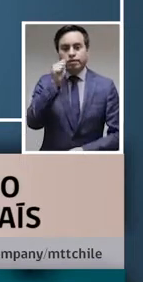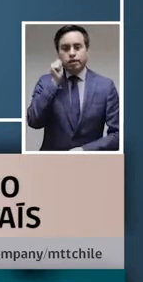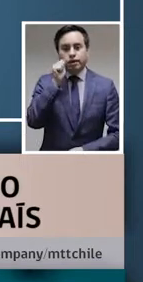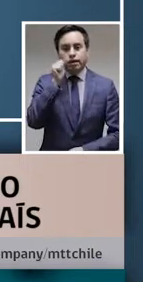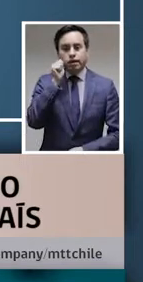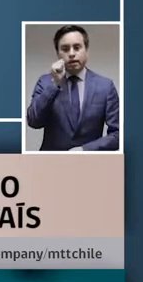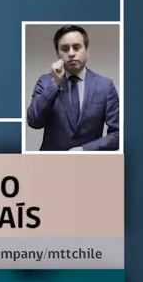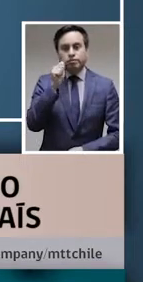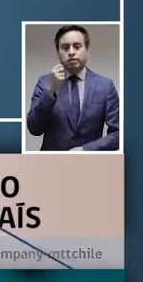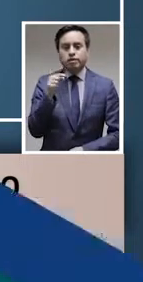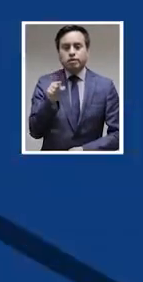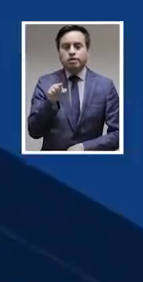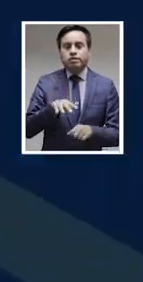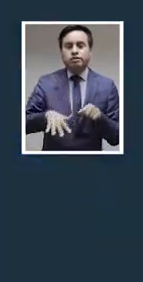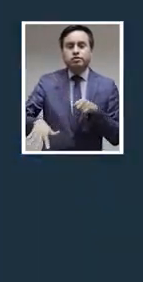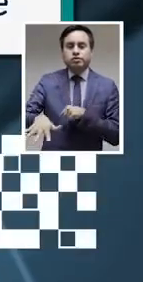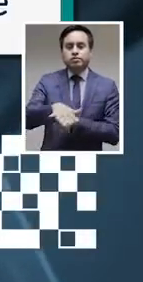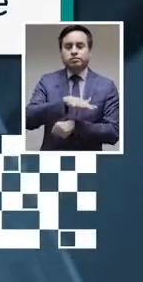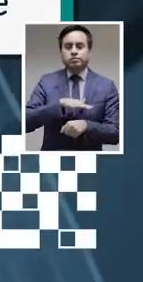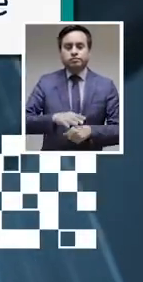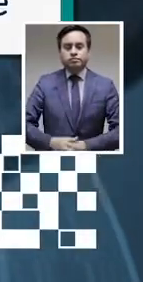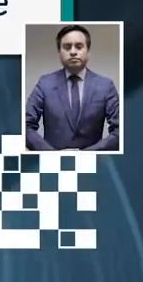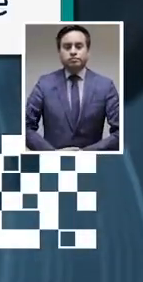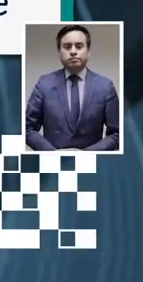de esta situación.